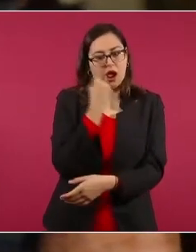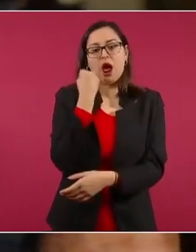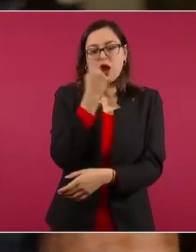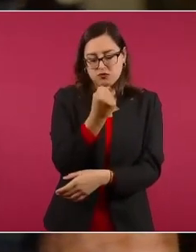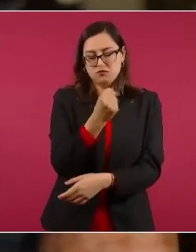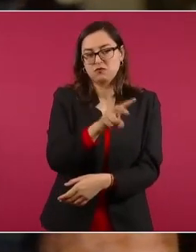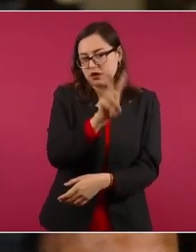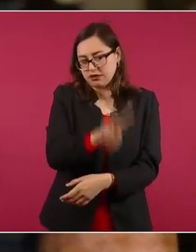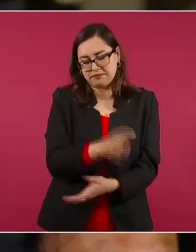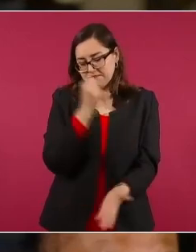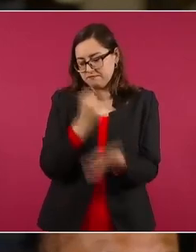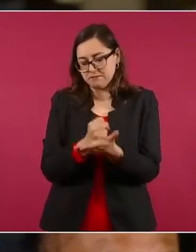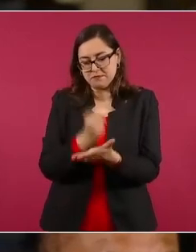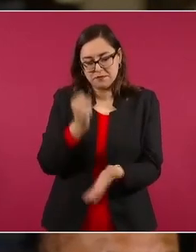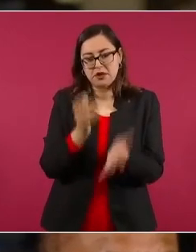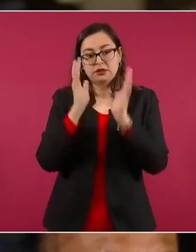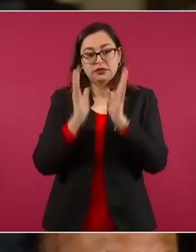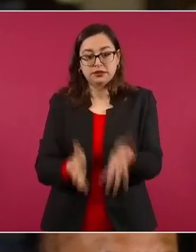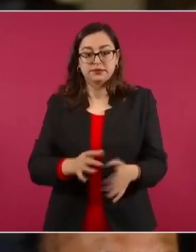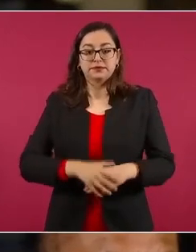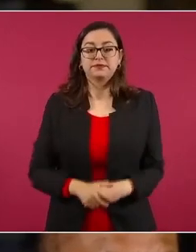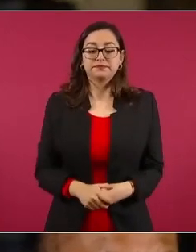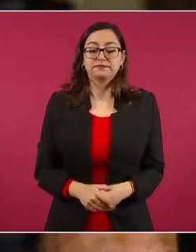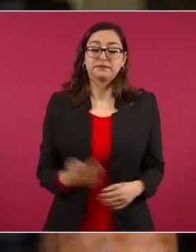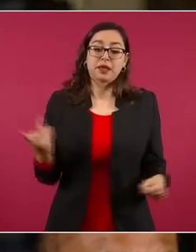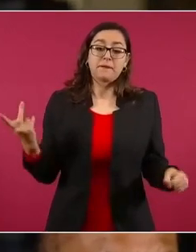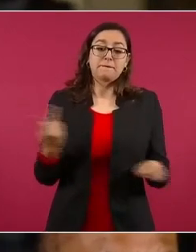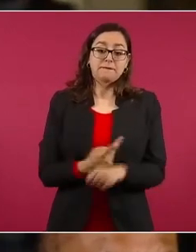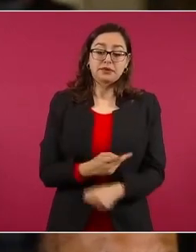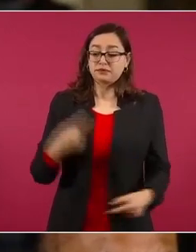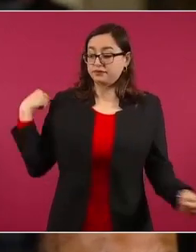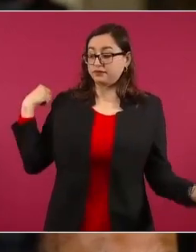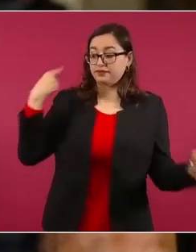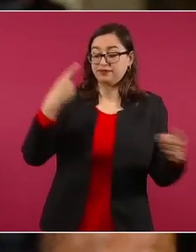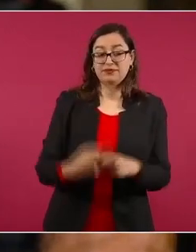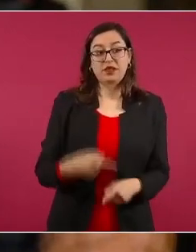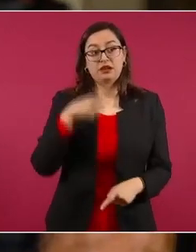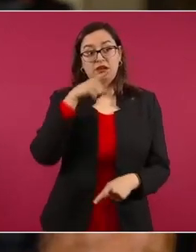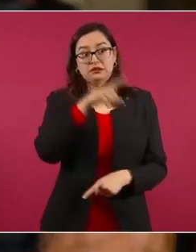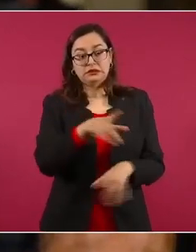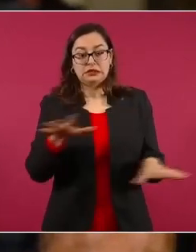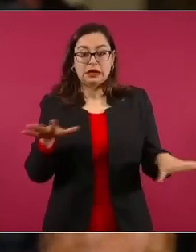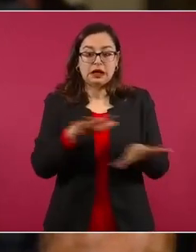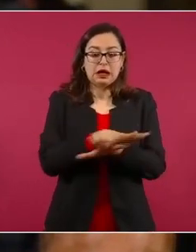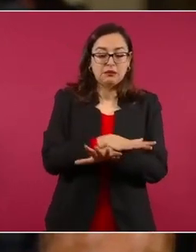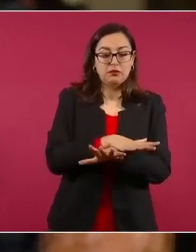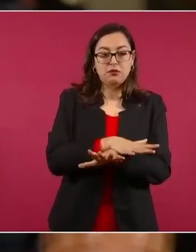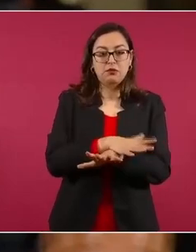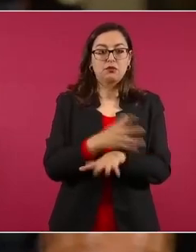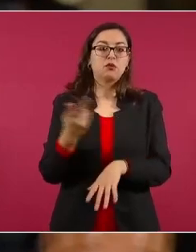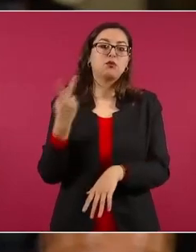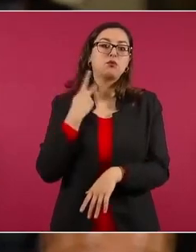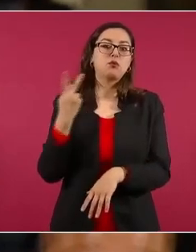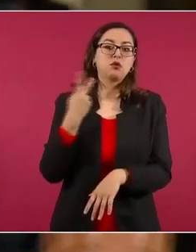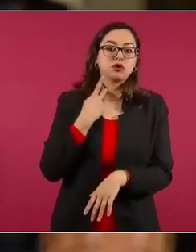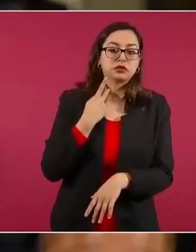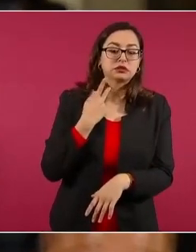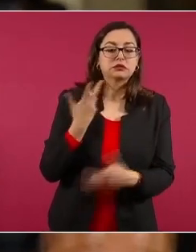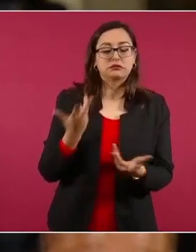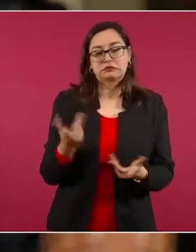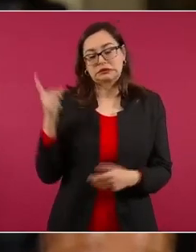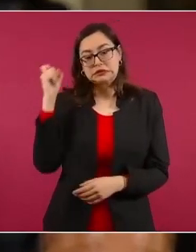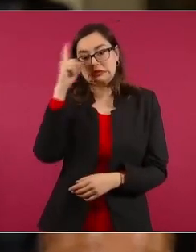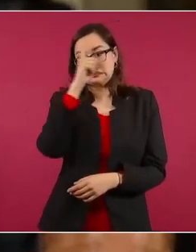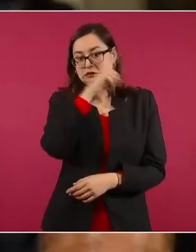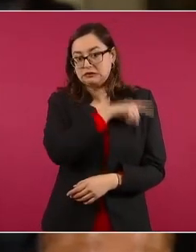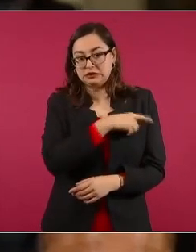ha sido el estado con más problemas en la transición. El gobernador Francisco Javier García Cabeza de Vaca, todavía en